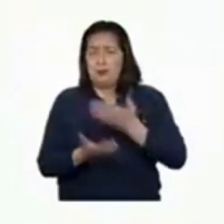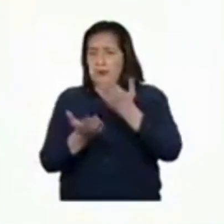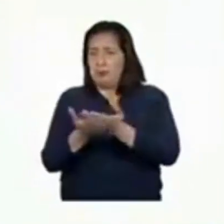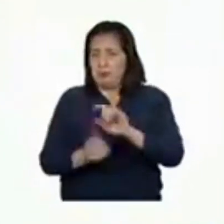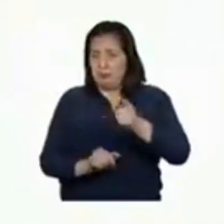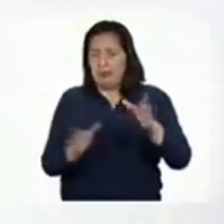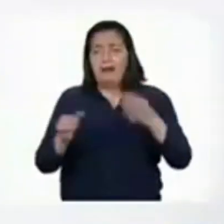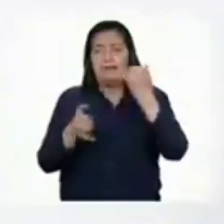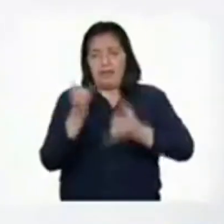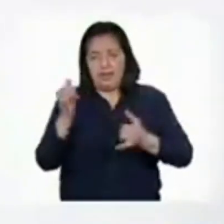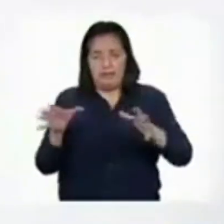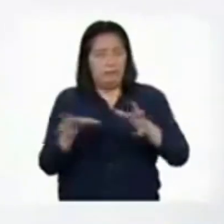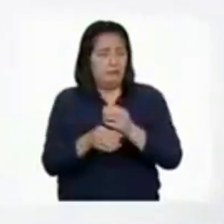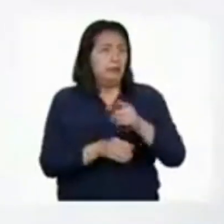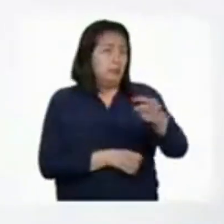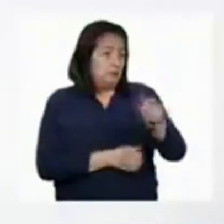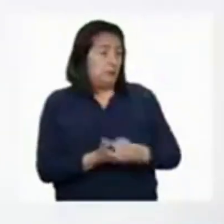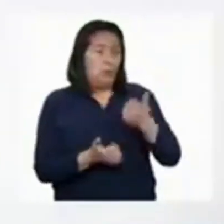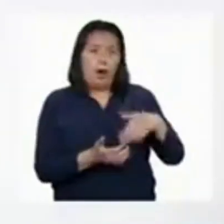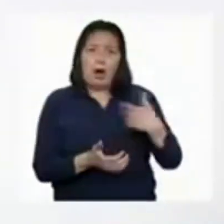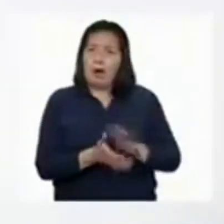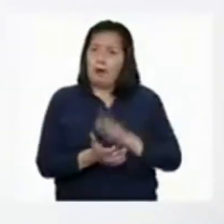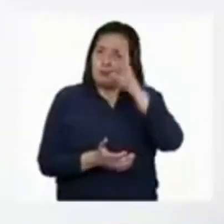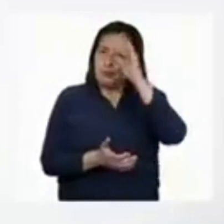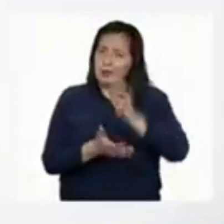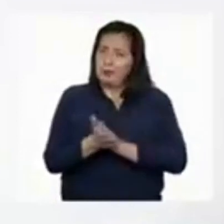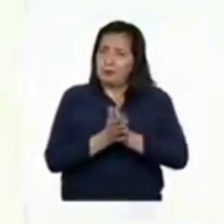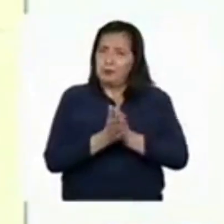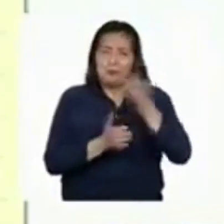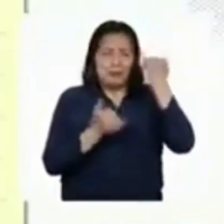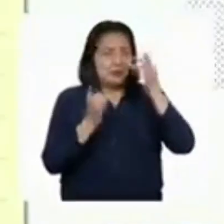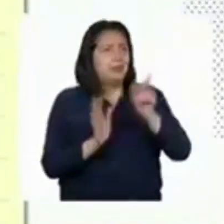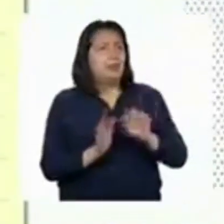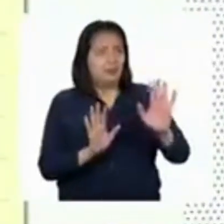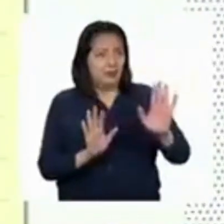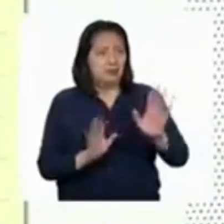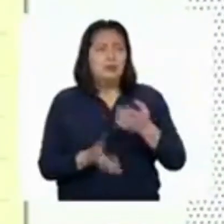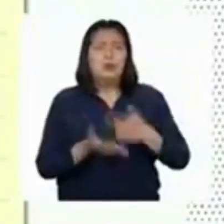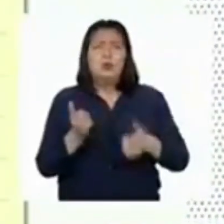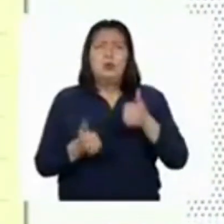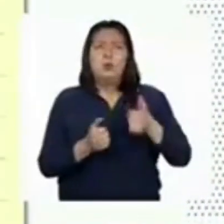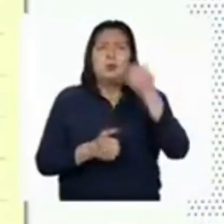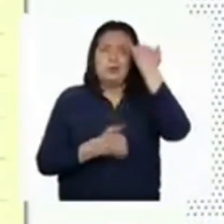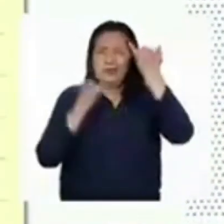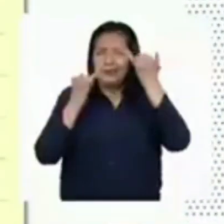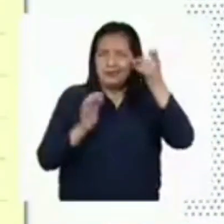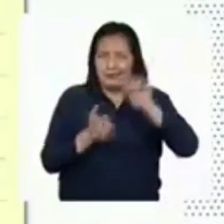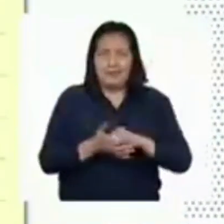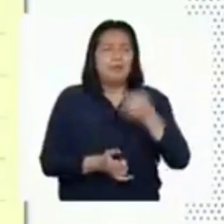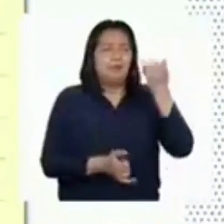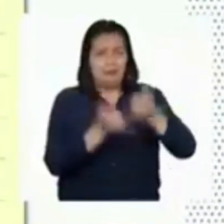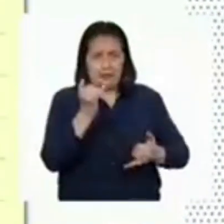para la conclusión. ¡Qué chicos tan proactivos! Pero antes, veamos cuáles son las ideas que tenemos para